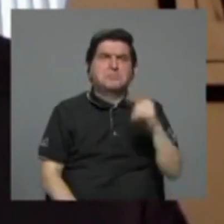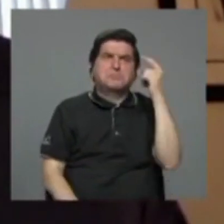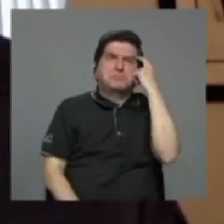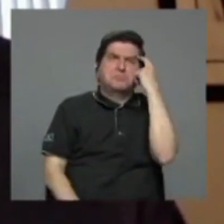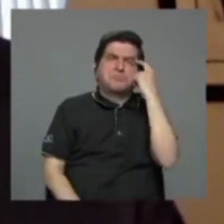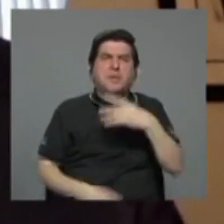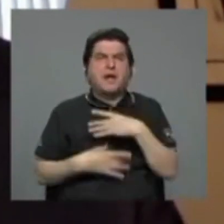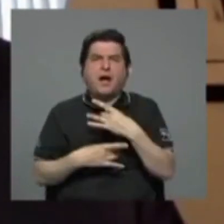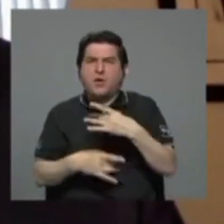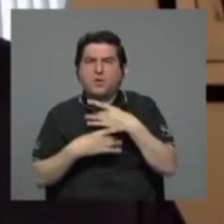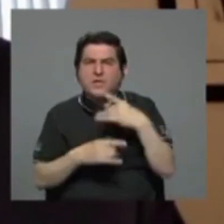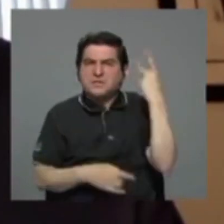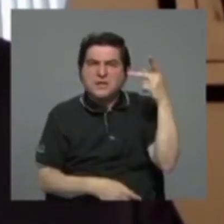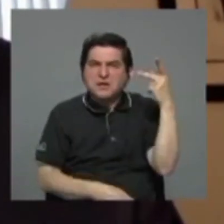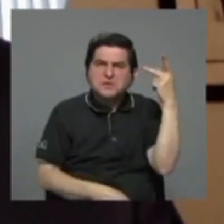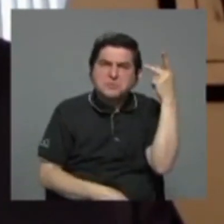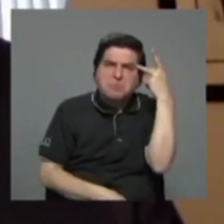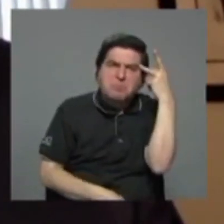intereses